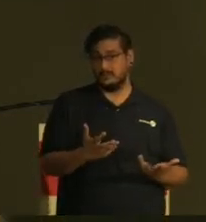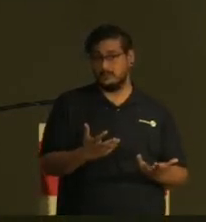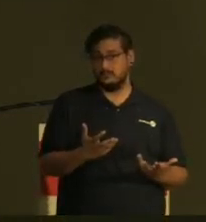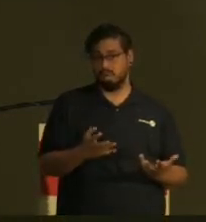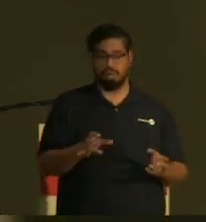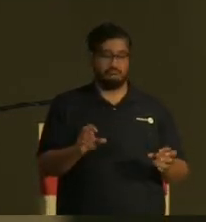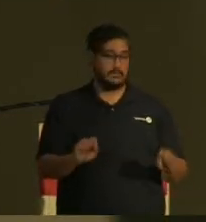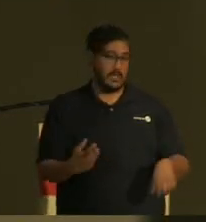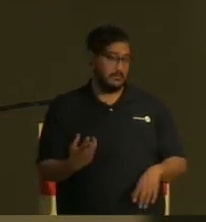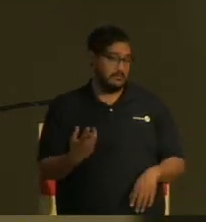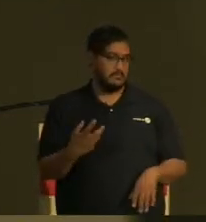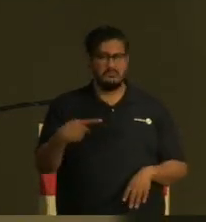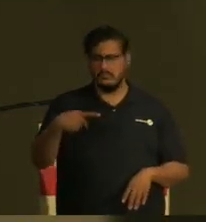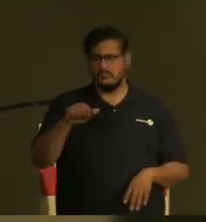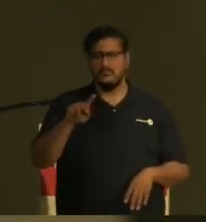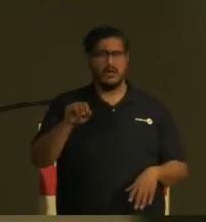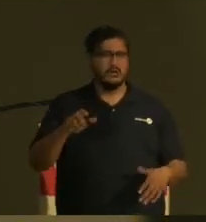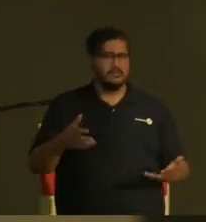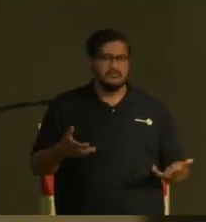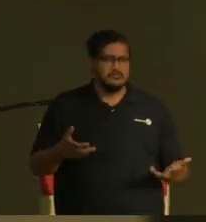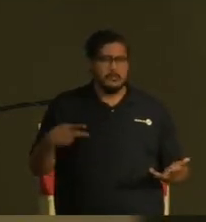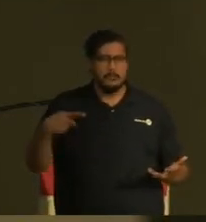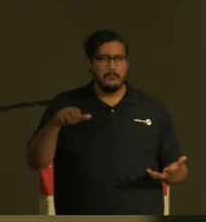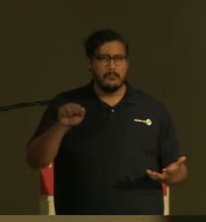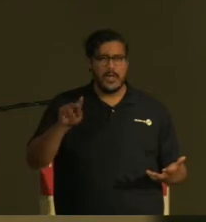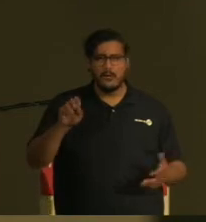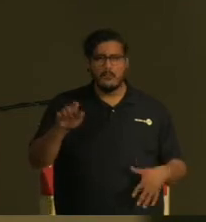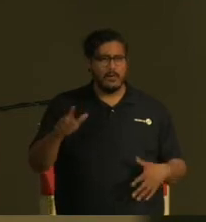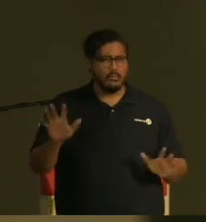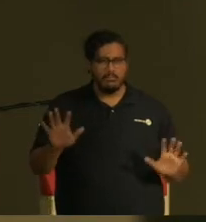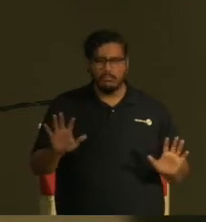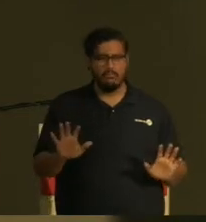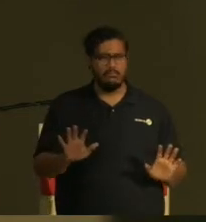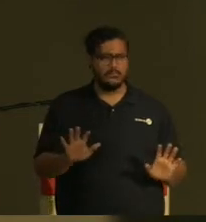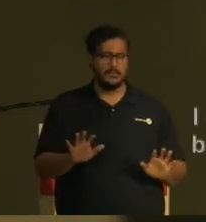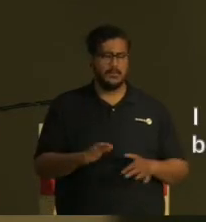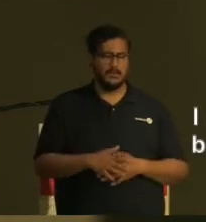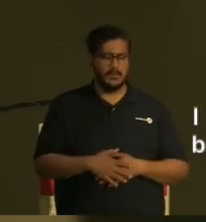una parábola, no trato de simbolizar absolutamente nada. Y